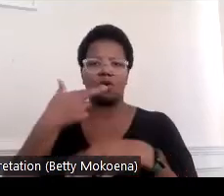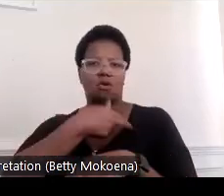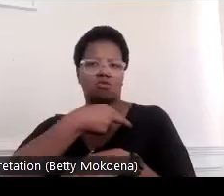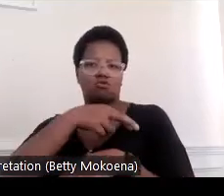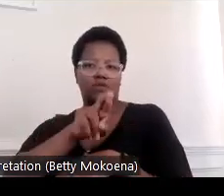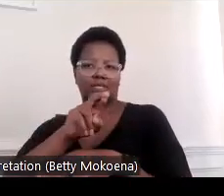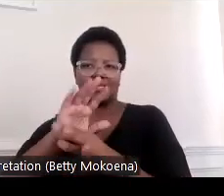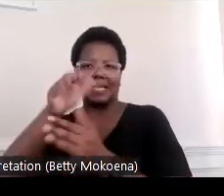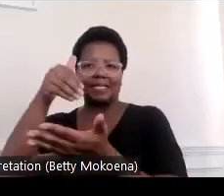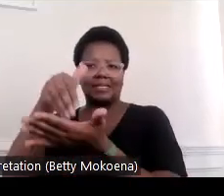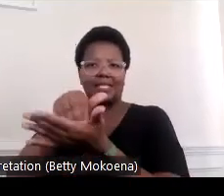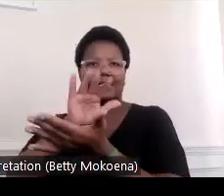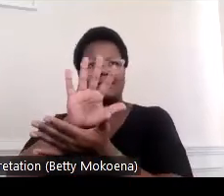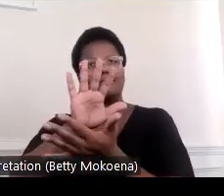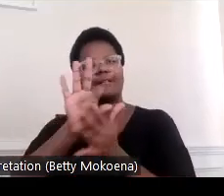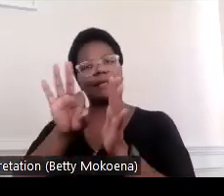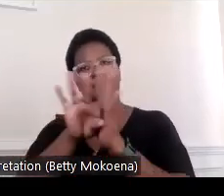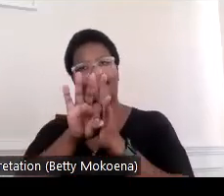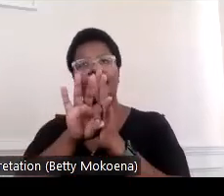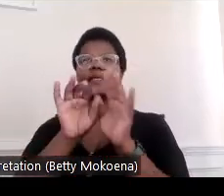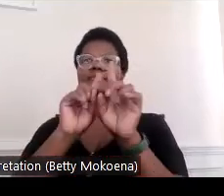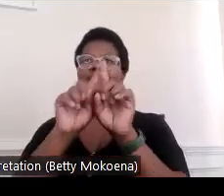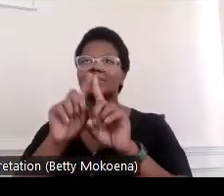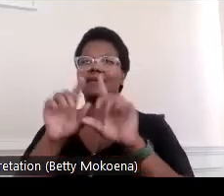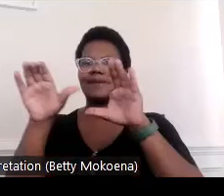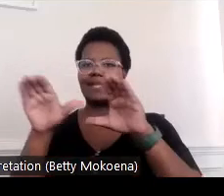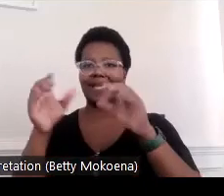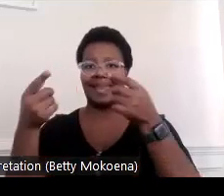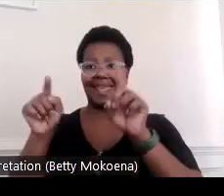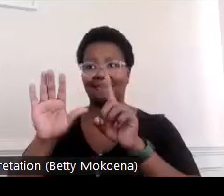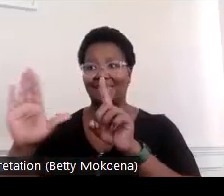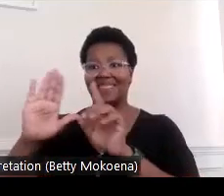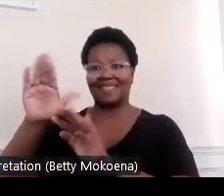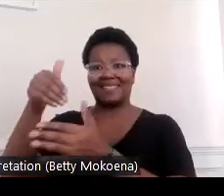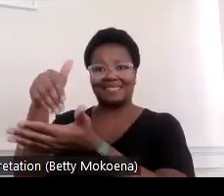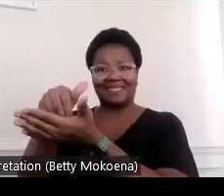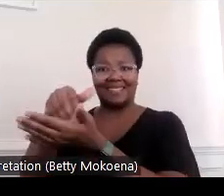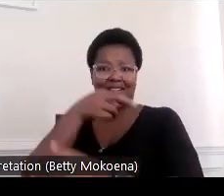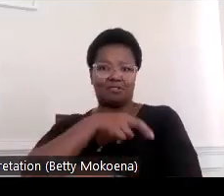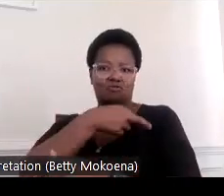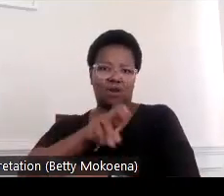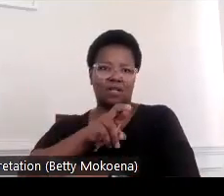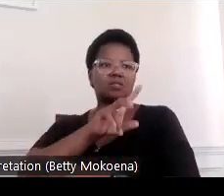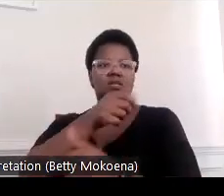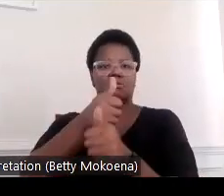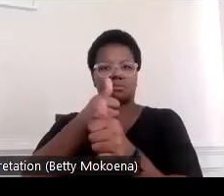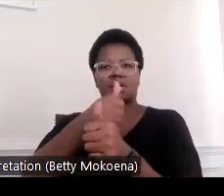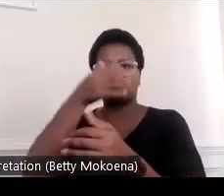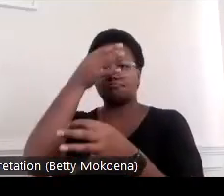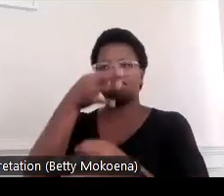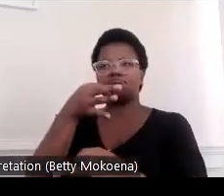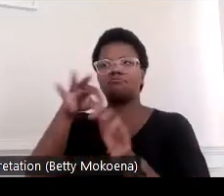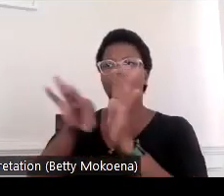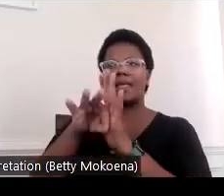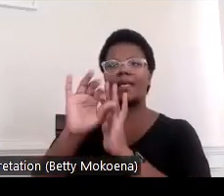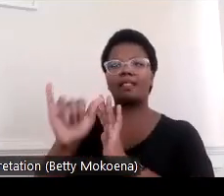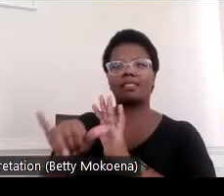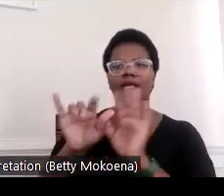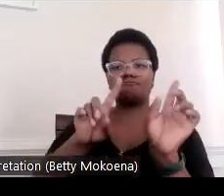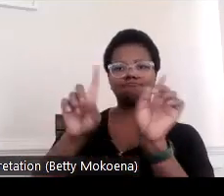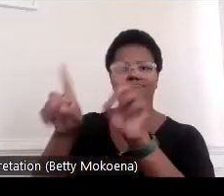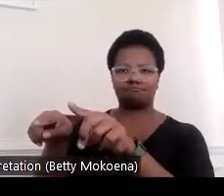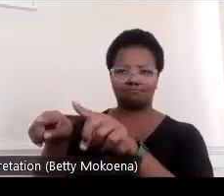o el centro religioso de su elección verdad Tal vez haya diferentes actividades y que sea la lección del